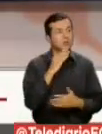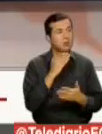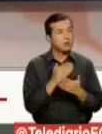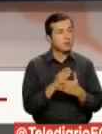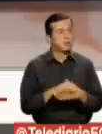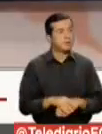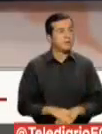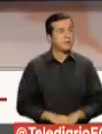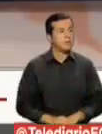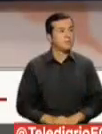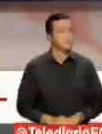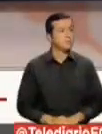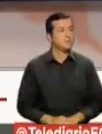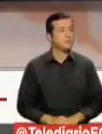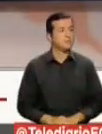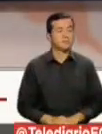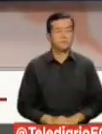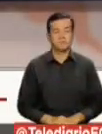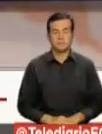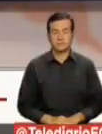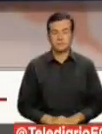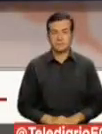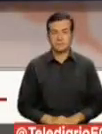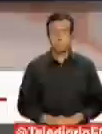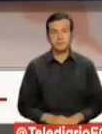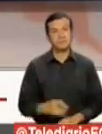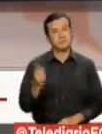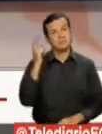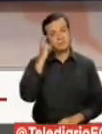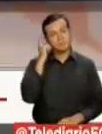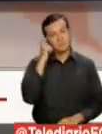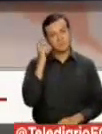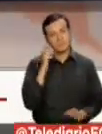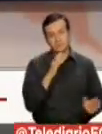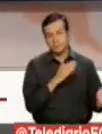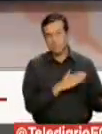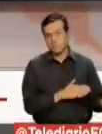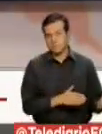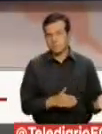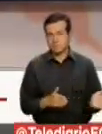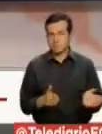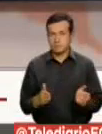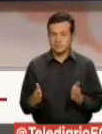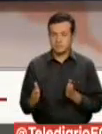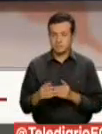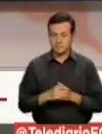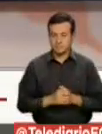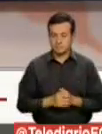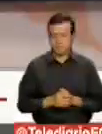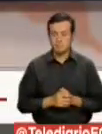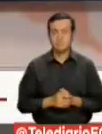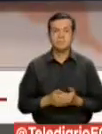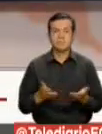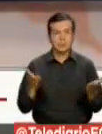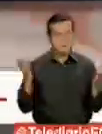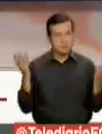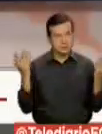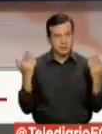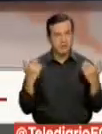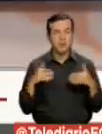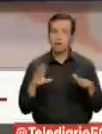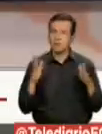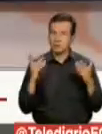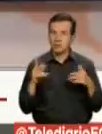le decía, digamos, venía pensando justamente en que al fin se da